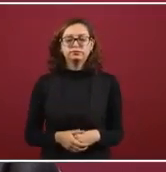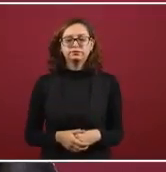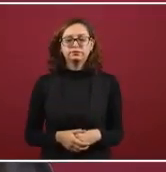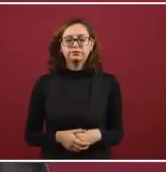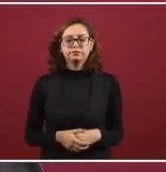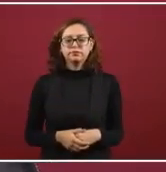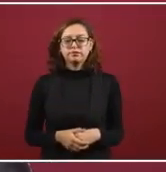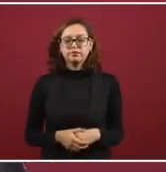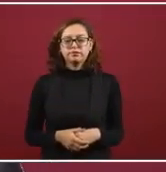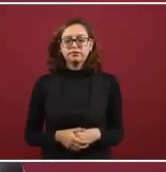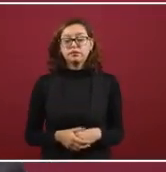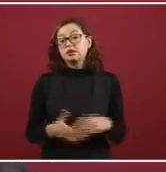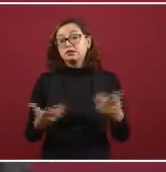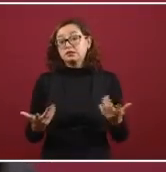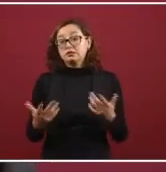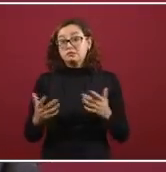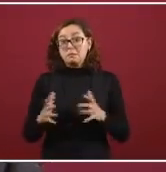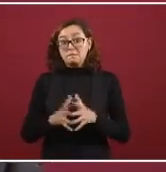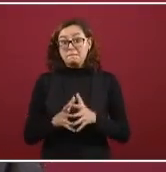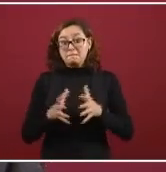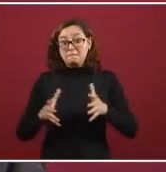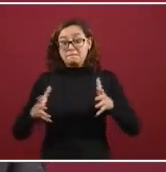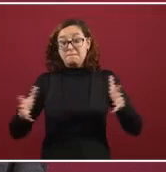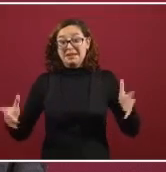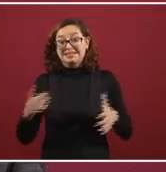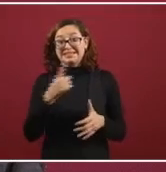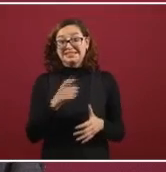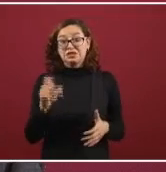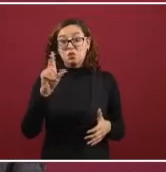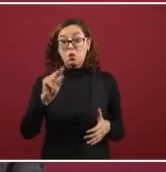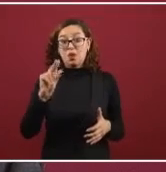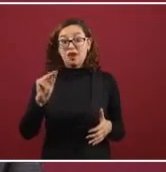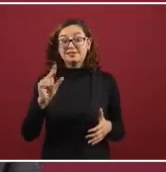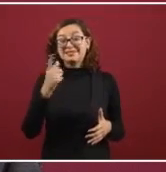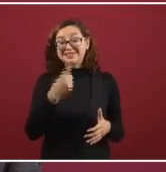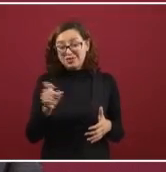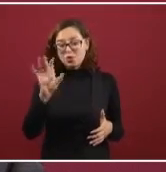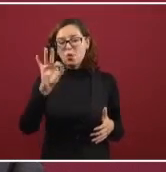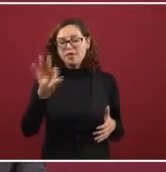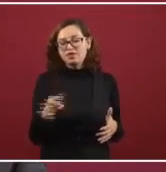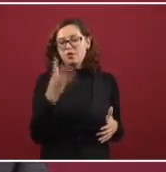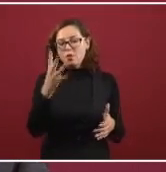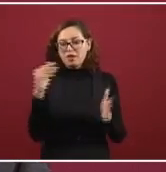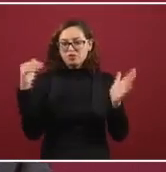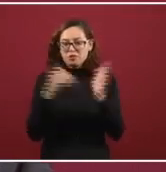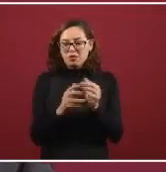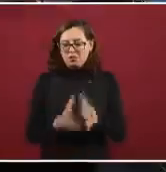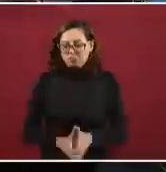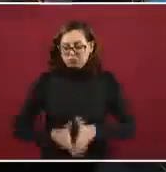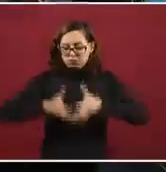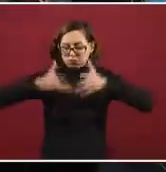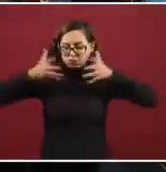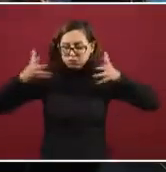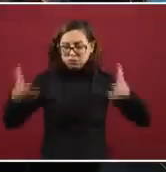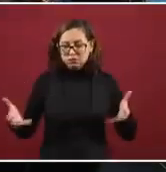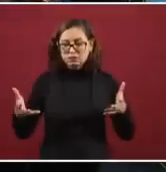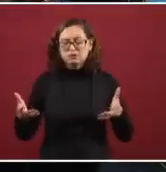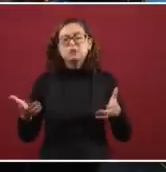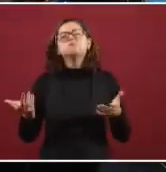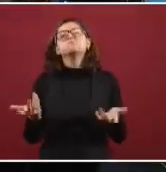y llegó un punto que teníamos 144 mil. Entonces, México lo que ha defendido siempre es que debe haber un